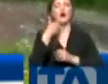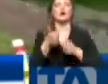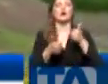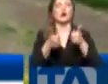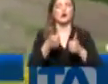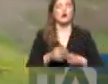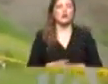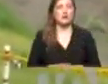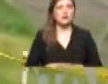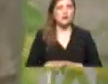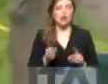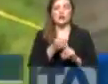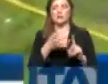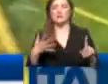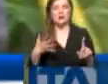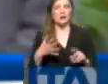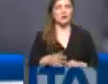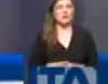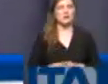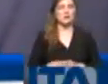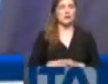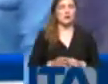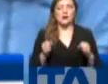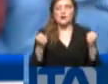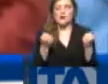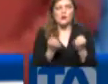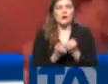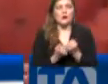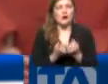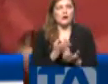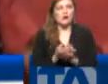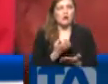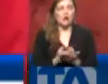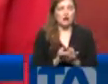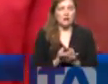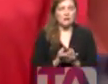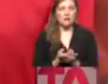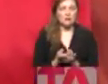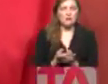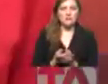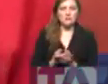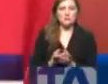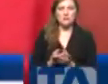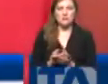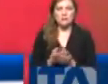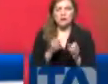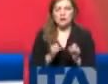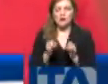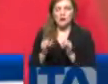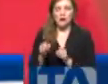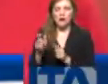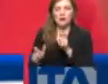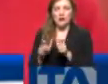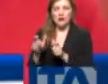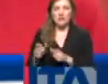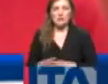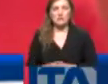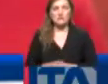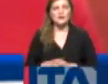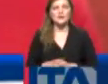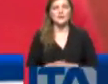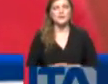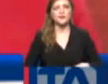el impacto que va a causar aquí es social, tanto en lo económico como en cada una de las personas